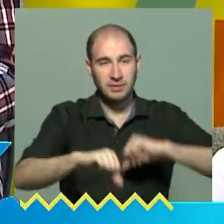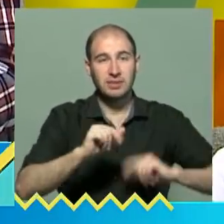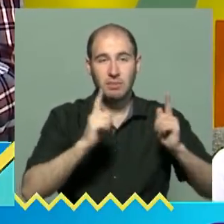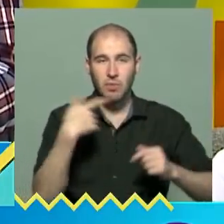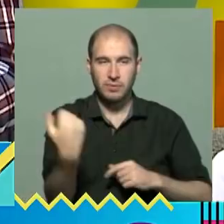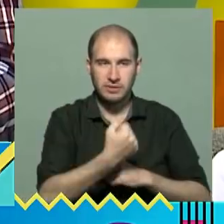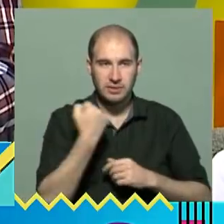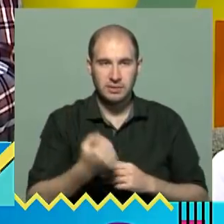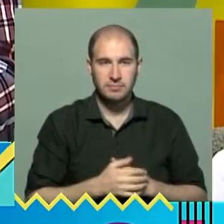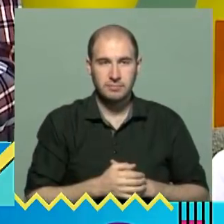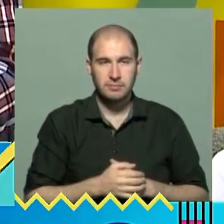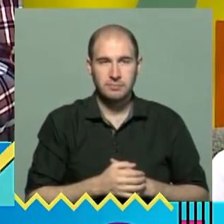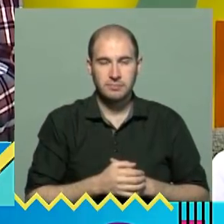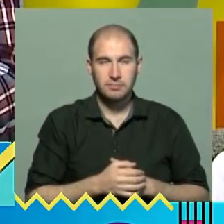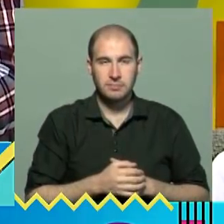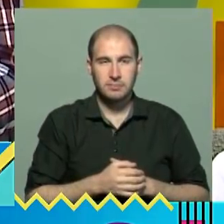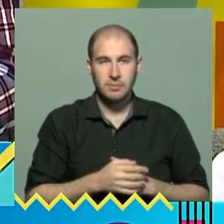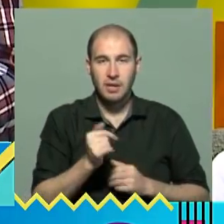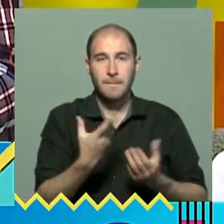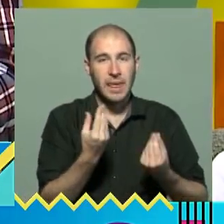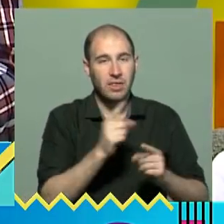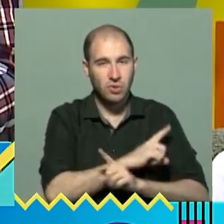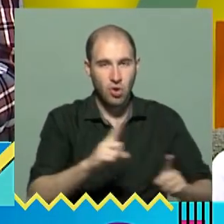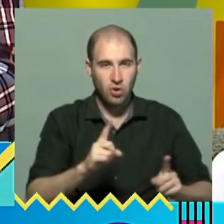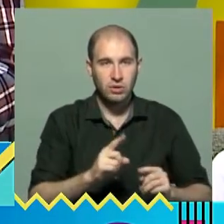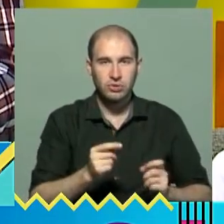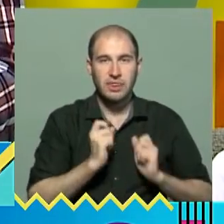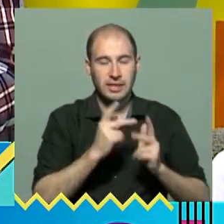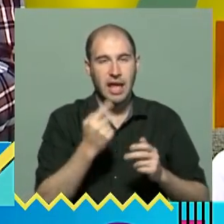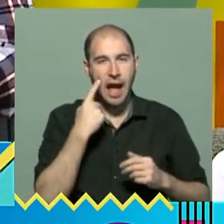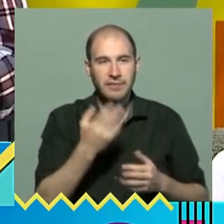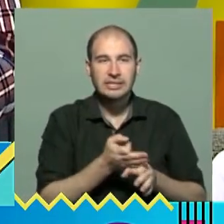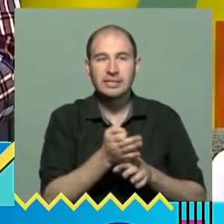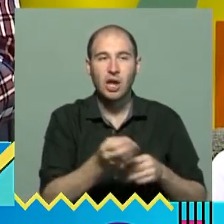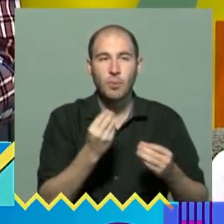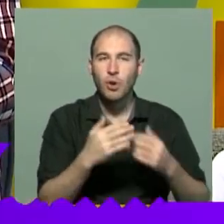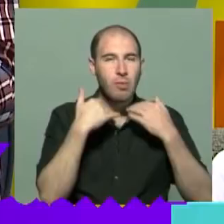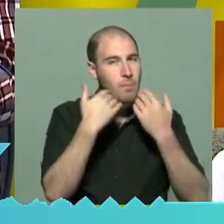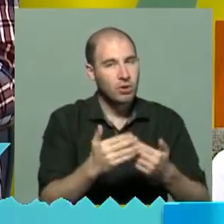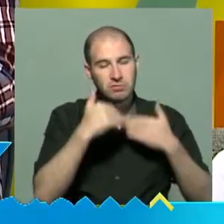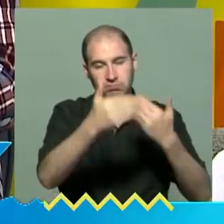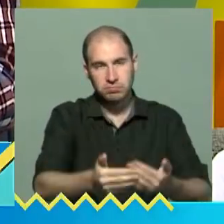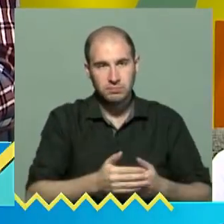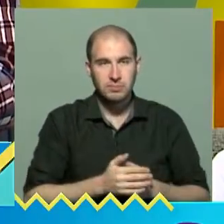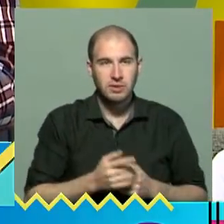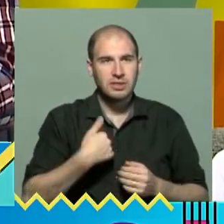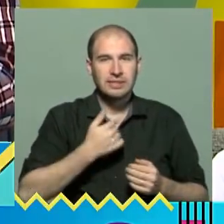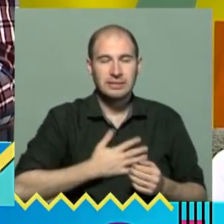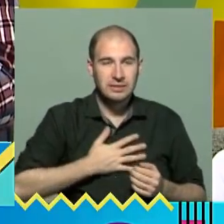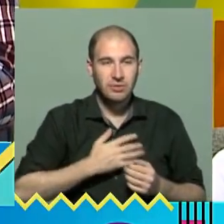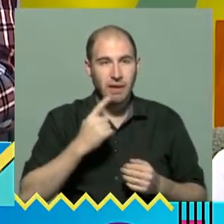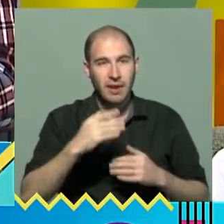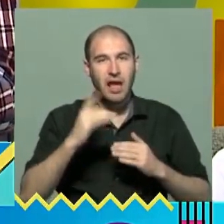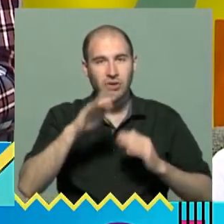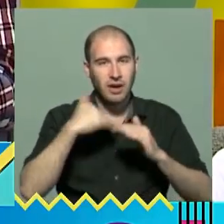es bueno. Entonces a no tener miedo y a decir, bueno, ¿cómo enseño a pesar de esto? Que siento que tal vez me gana,